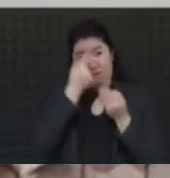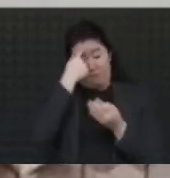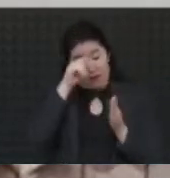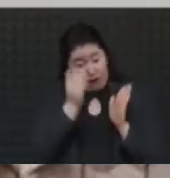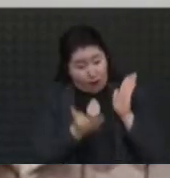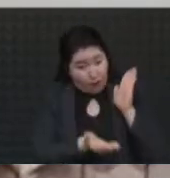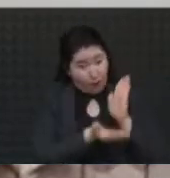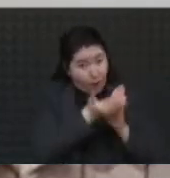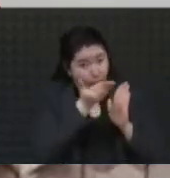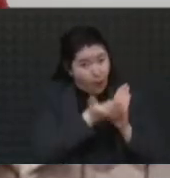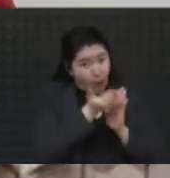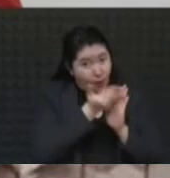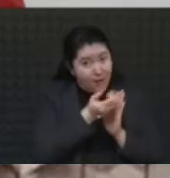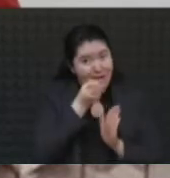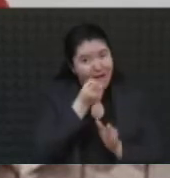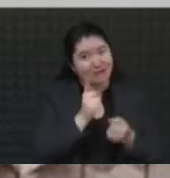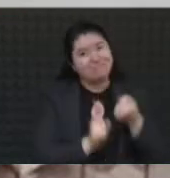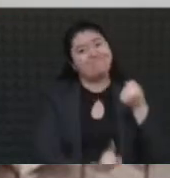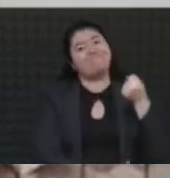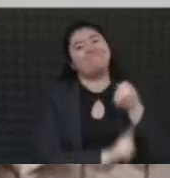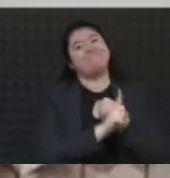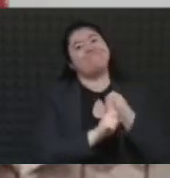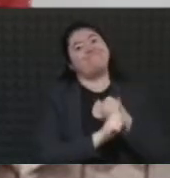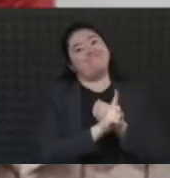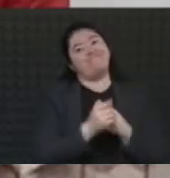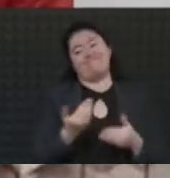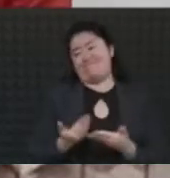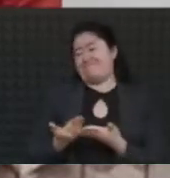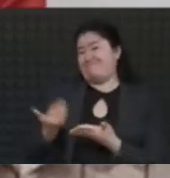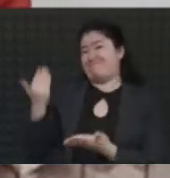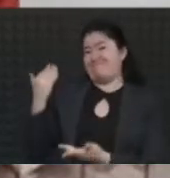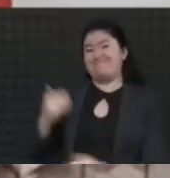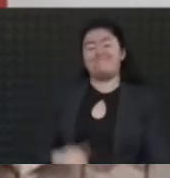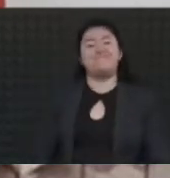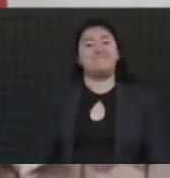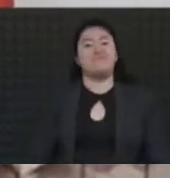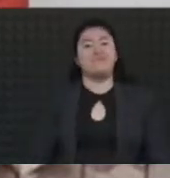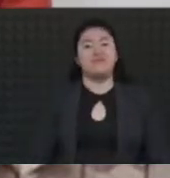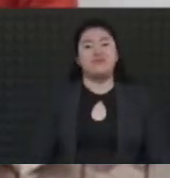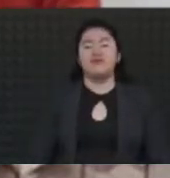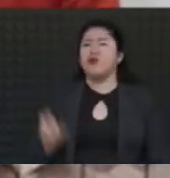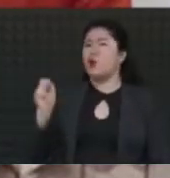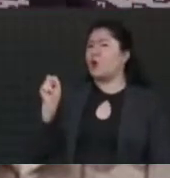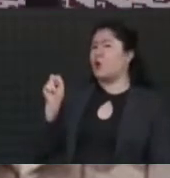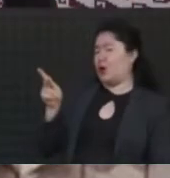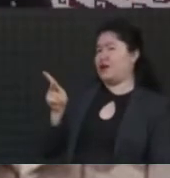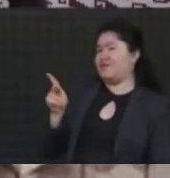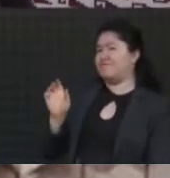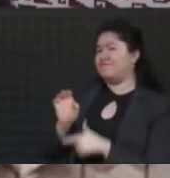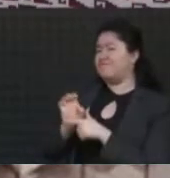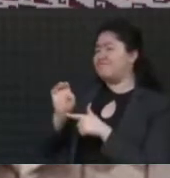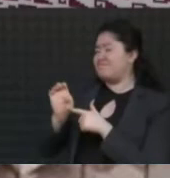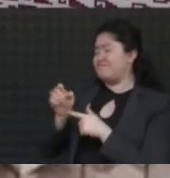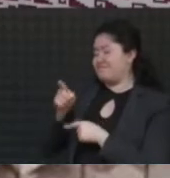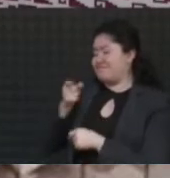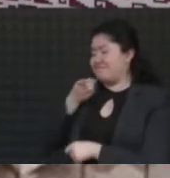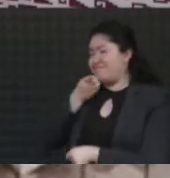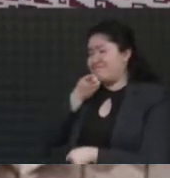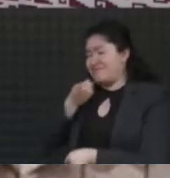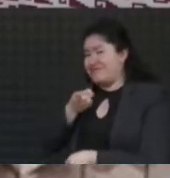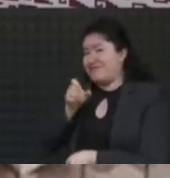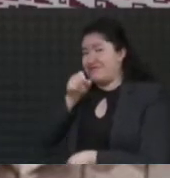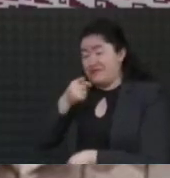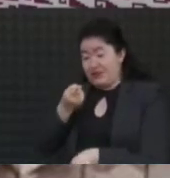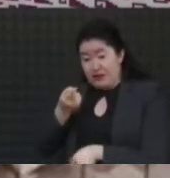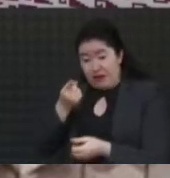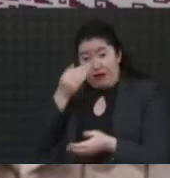constructivos. Ok, entonces, ¿se descarta que haya un problema de mantenimiento en la